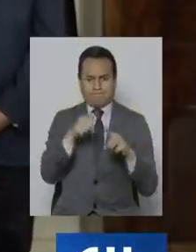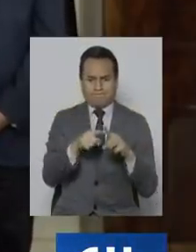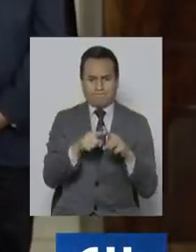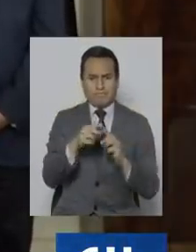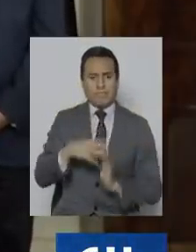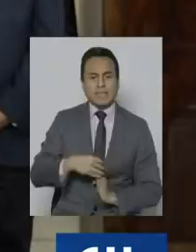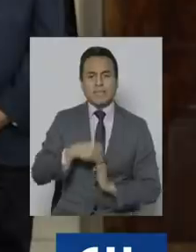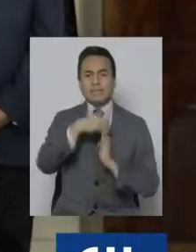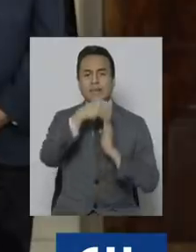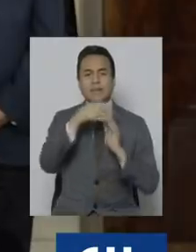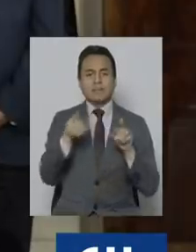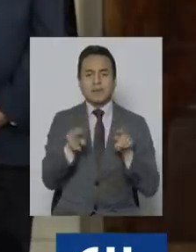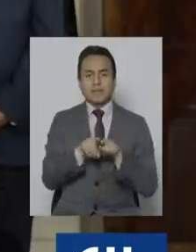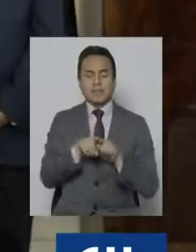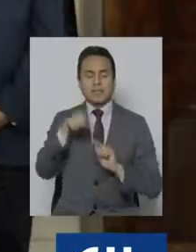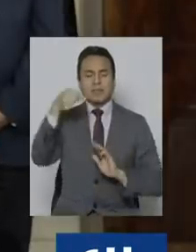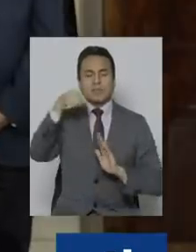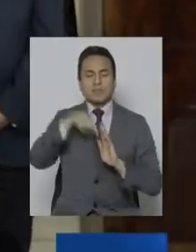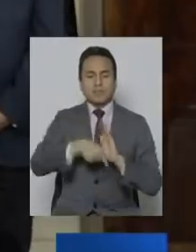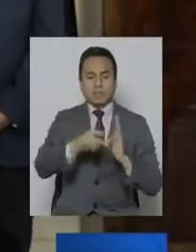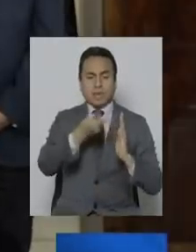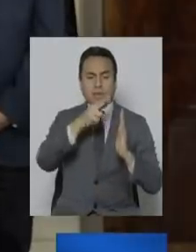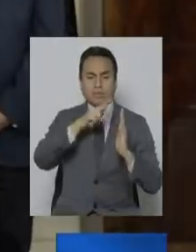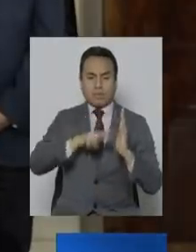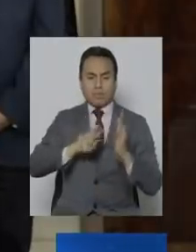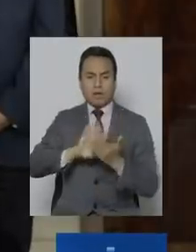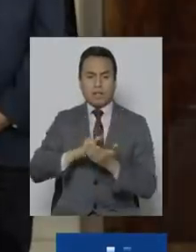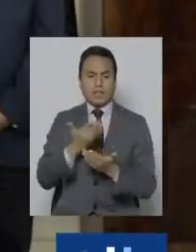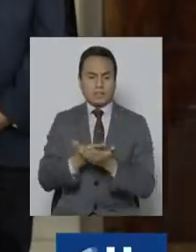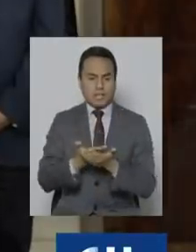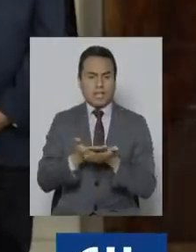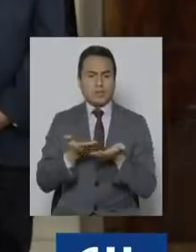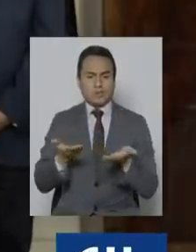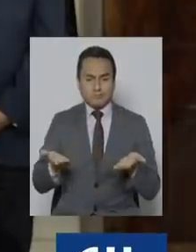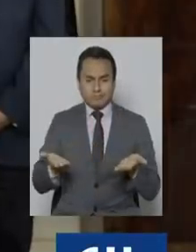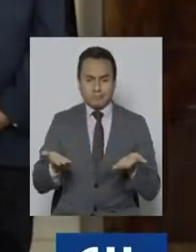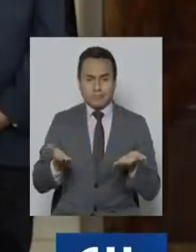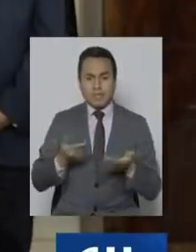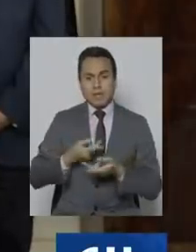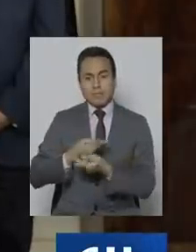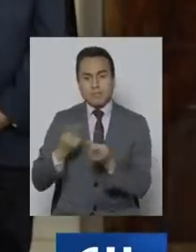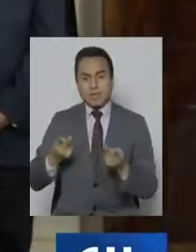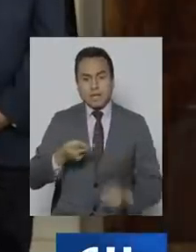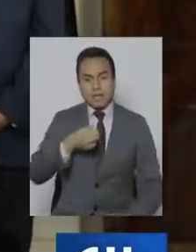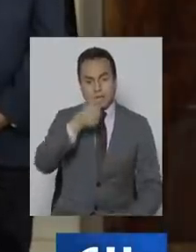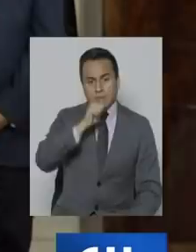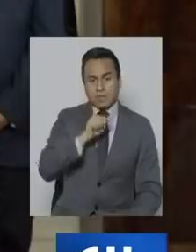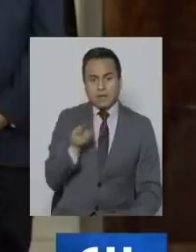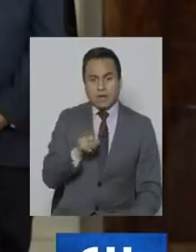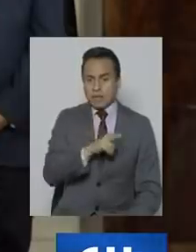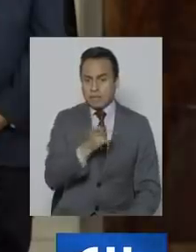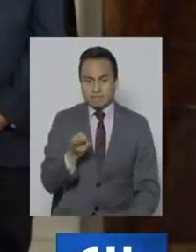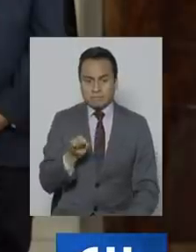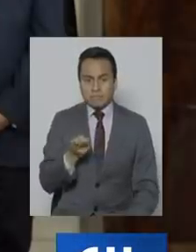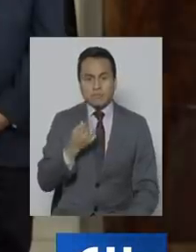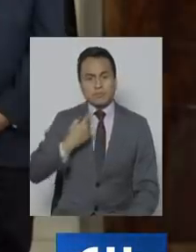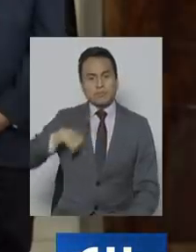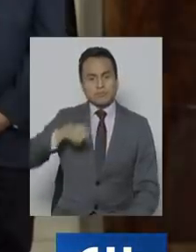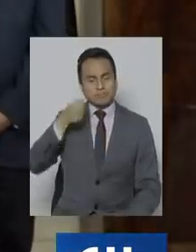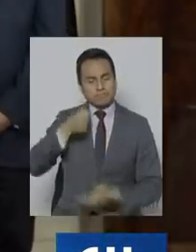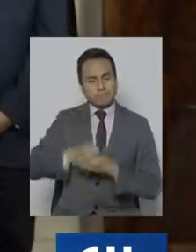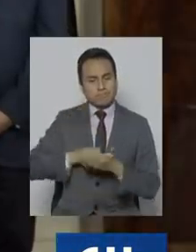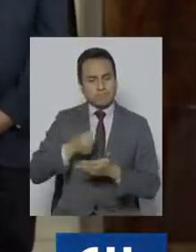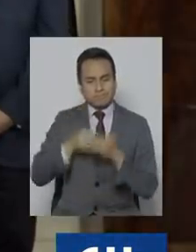liderar la profunda reforma a la salud, tanto pública como privada, en la cual estamos